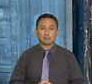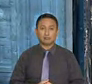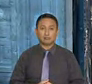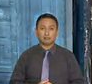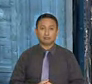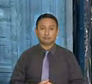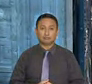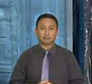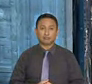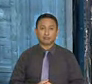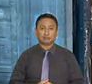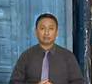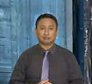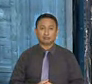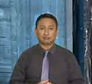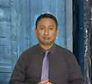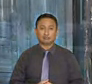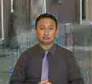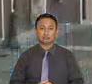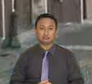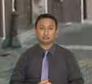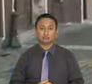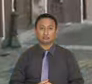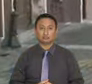informó Sofía victimilla